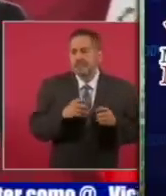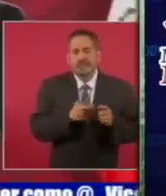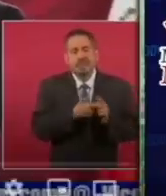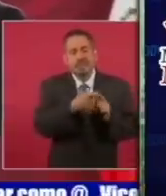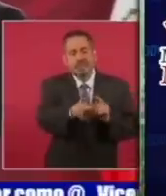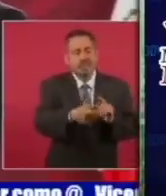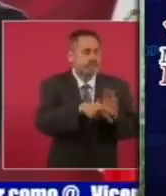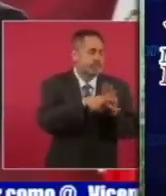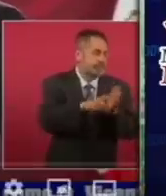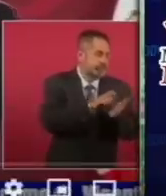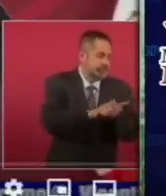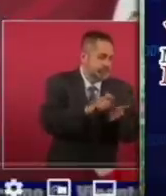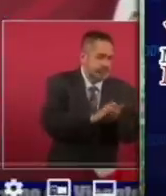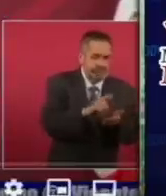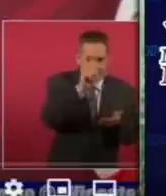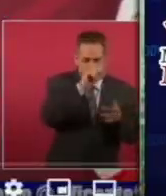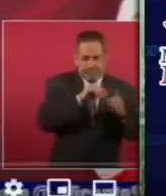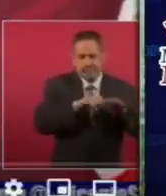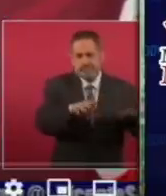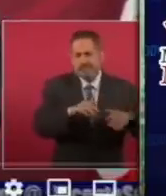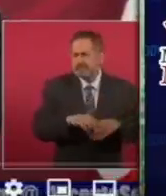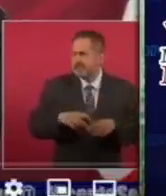articulistas o a intelectuales orgánicos.